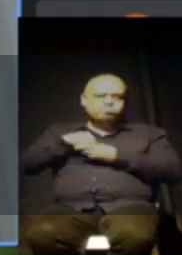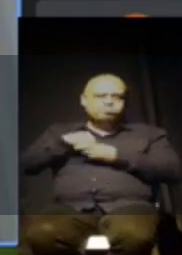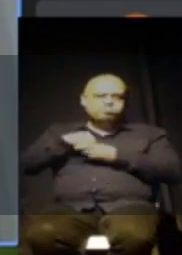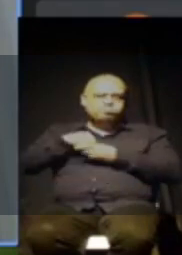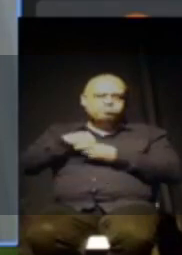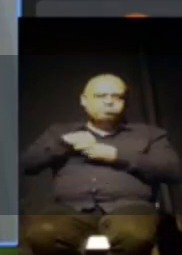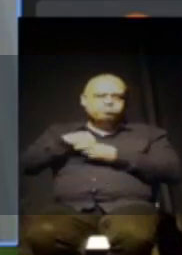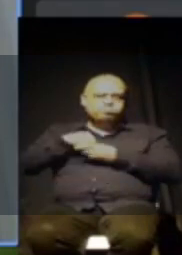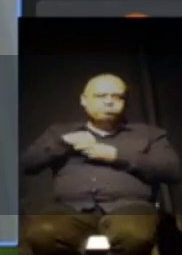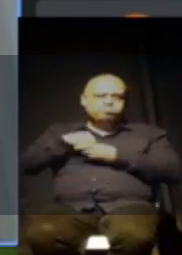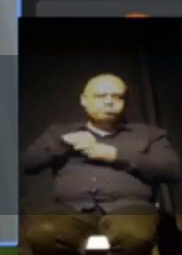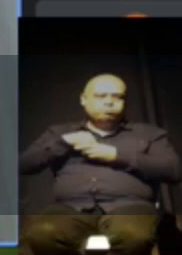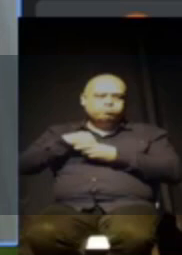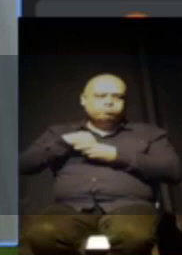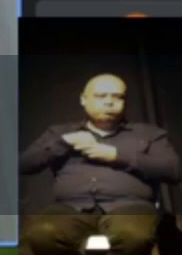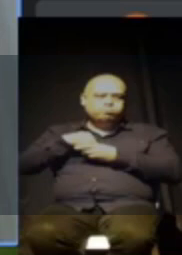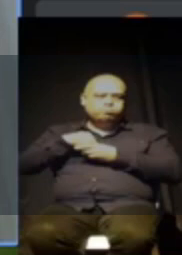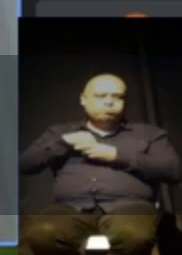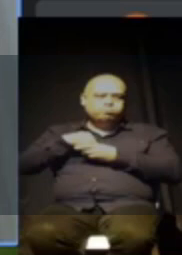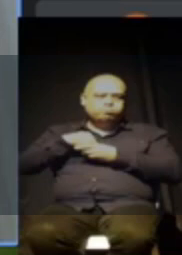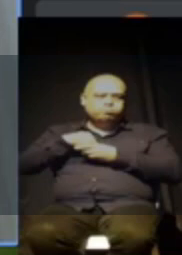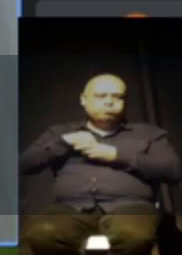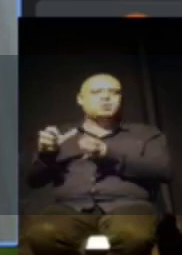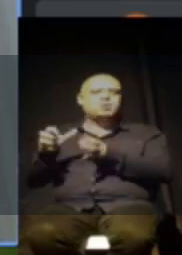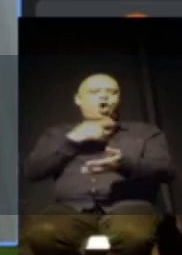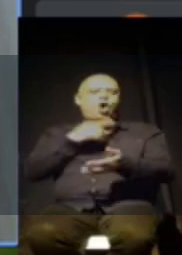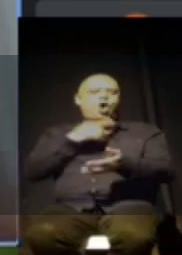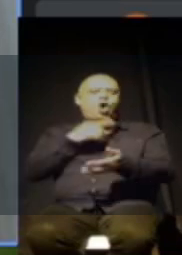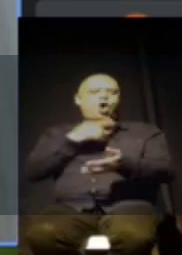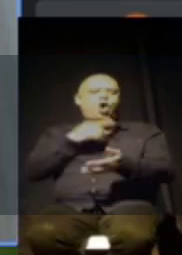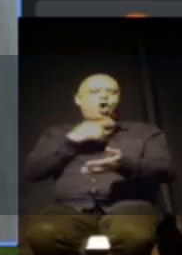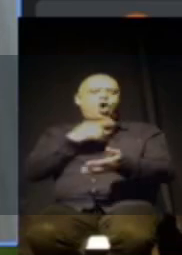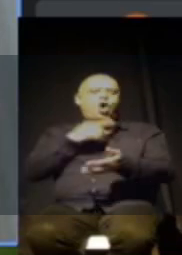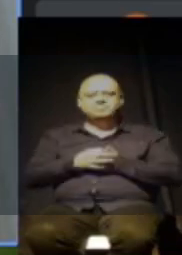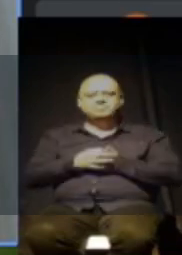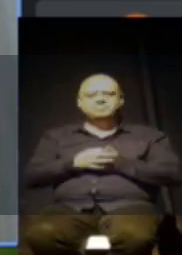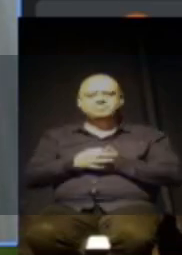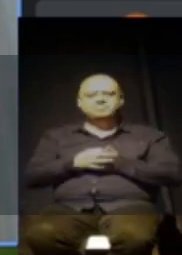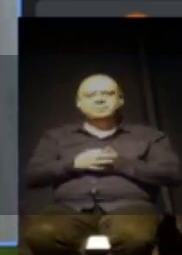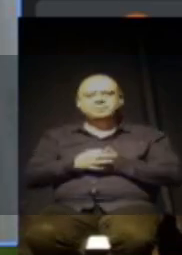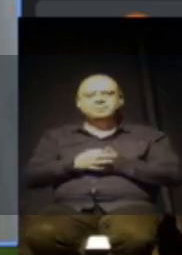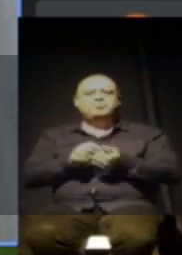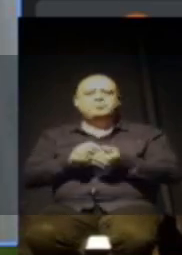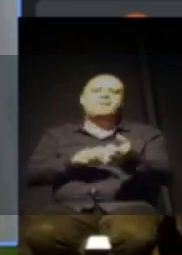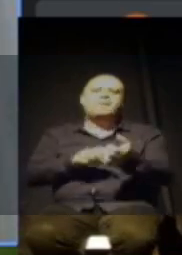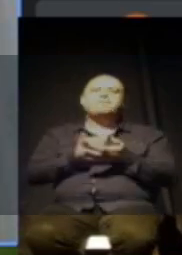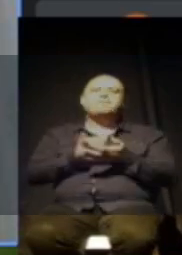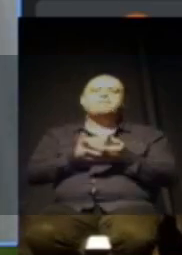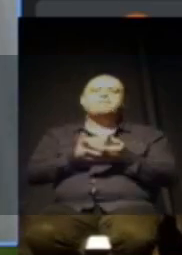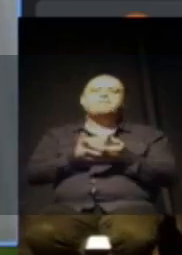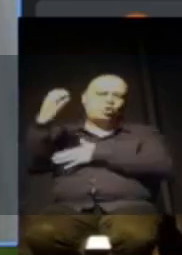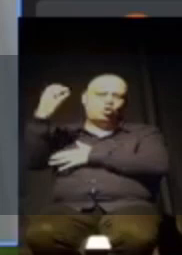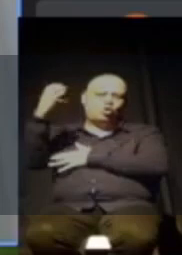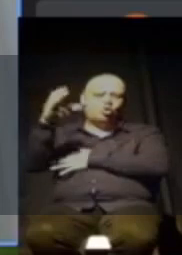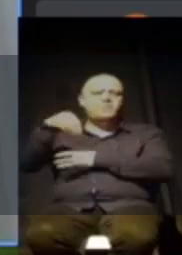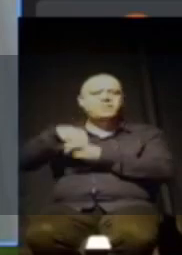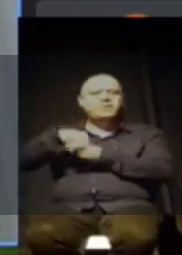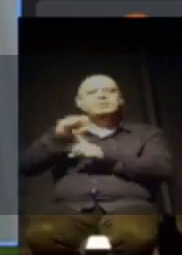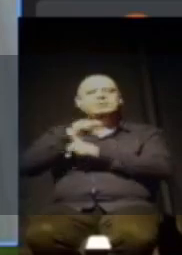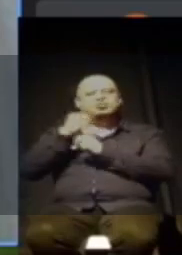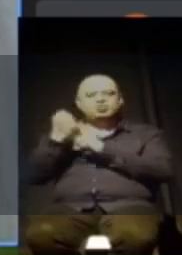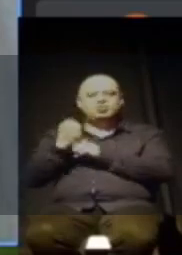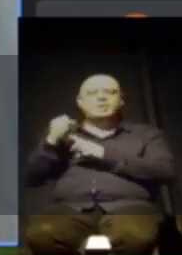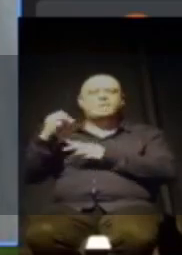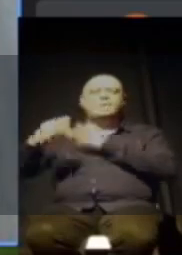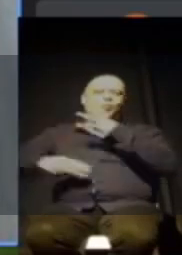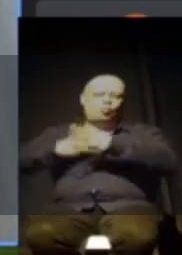centrado en el color de la piel, impera, como bueno, podríamos constatarlo en el espacio de discusión en nuestra Colombia y